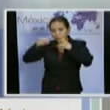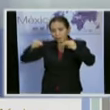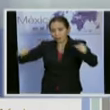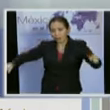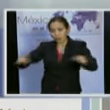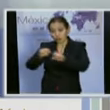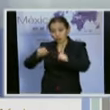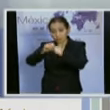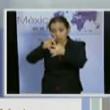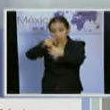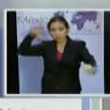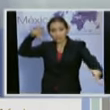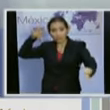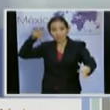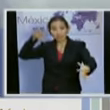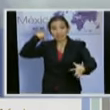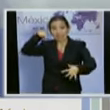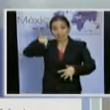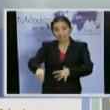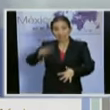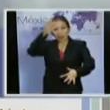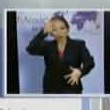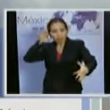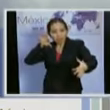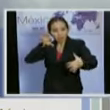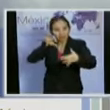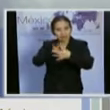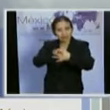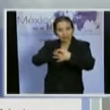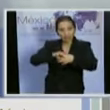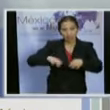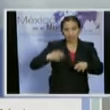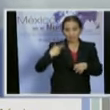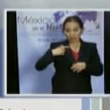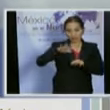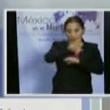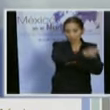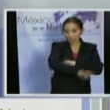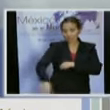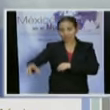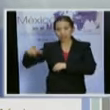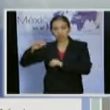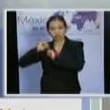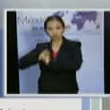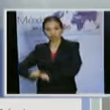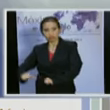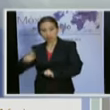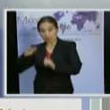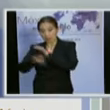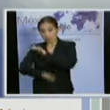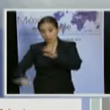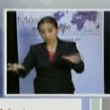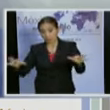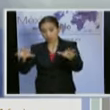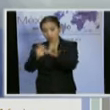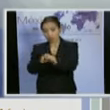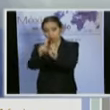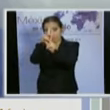contrato social. Ese contrato entre gobernantes y gobernados que es la base de la